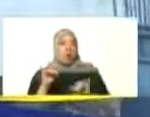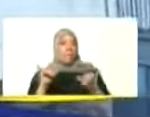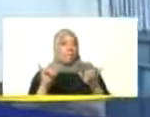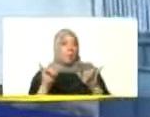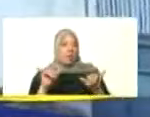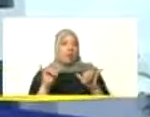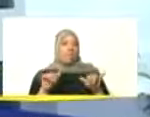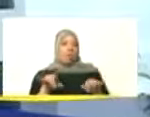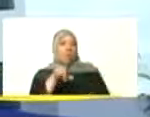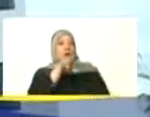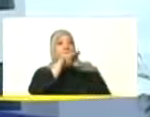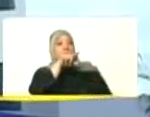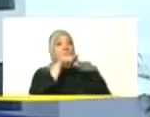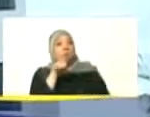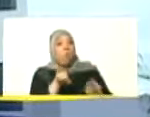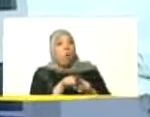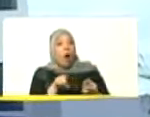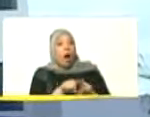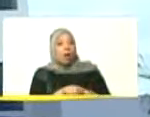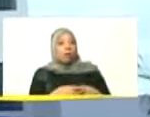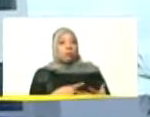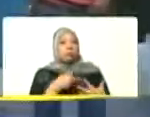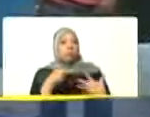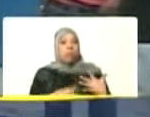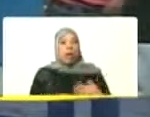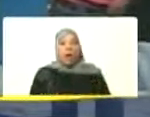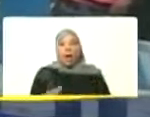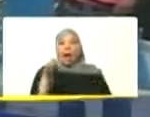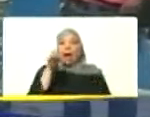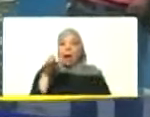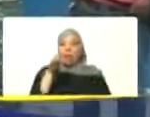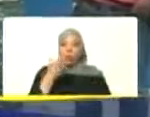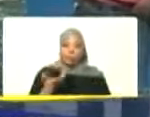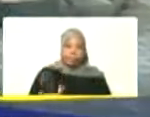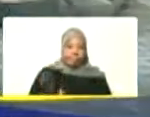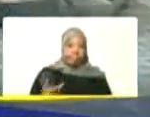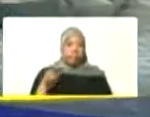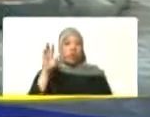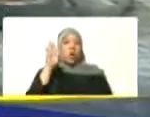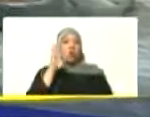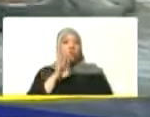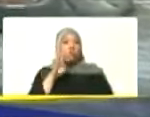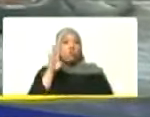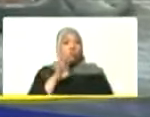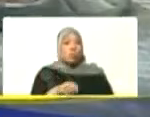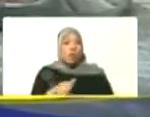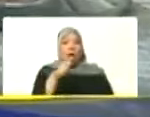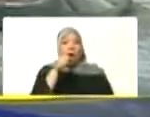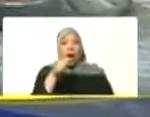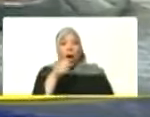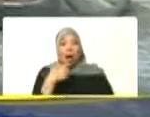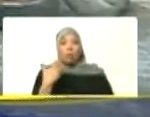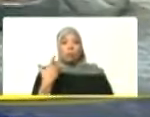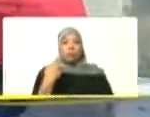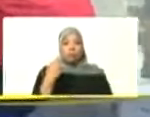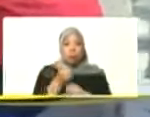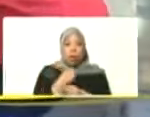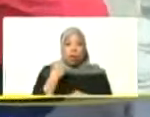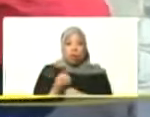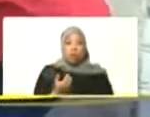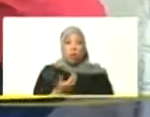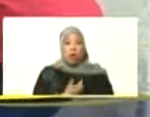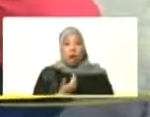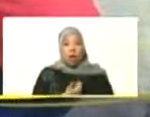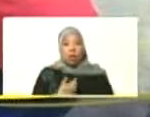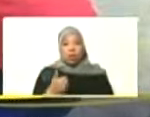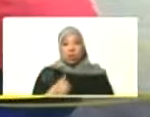usted ha planteado como prioridad. Me hablaron del problema del agua, tanto de agua servida como de agua potable. Ya nos comprometimos el alcalde y